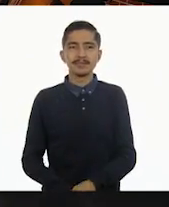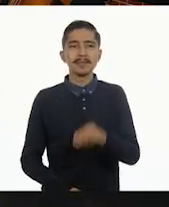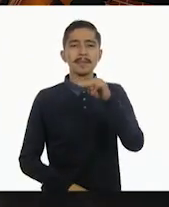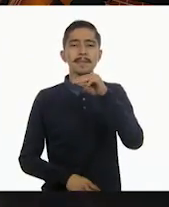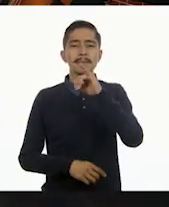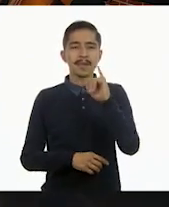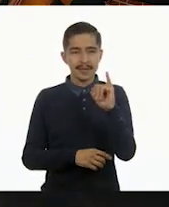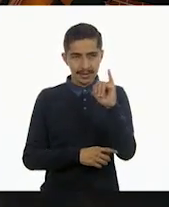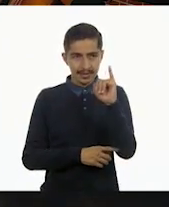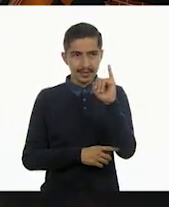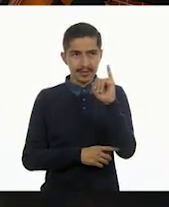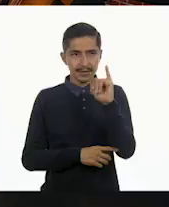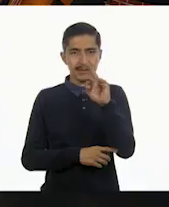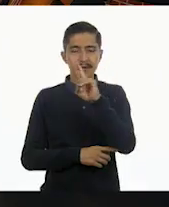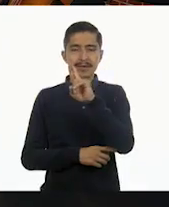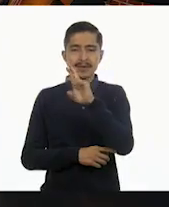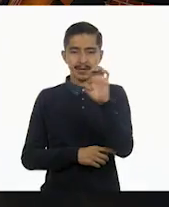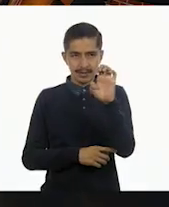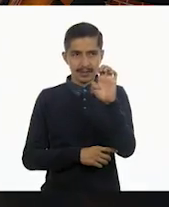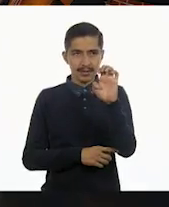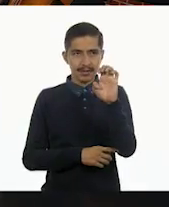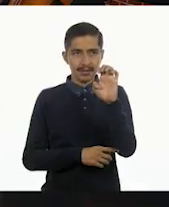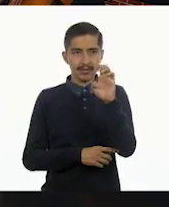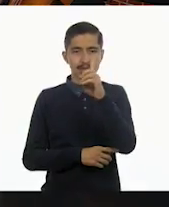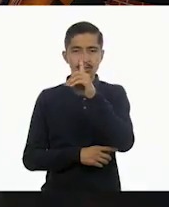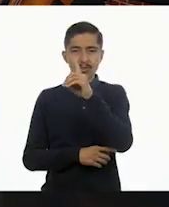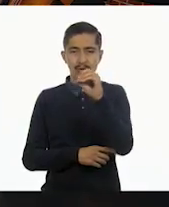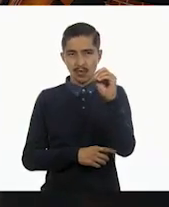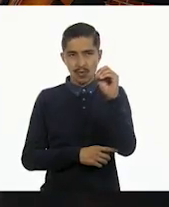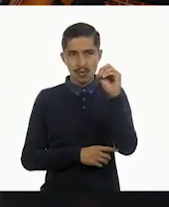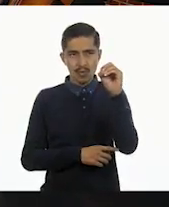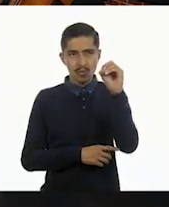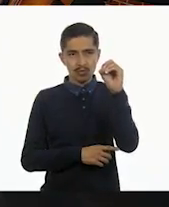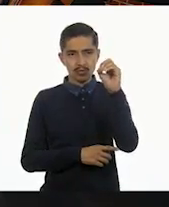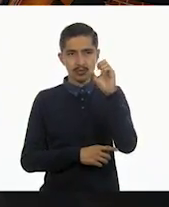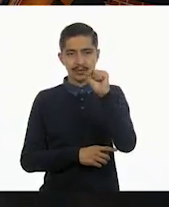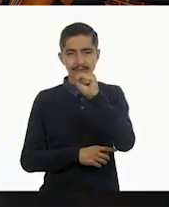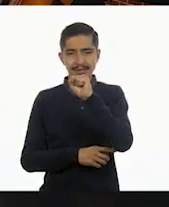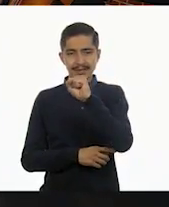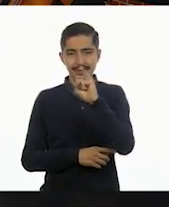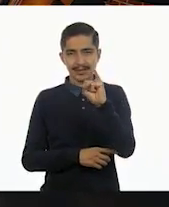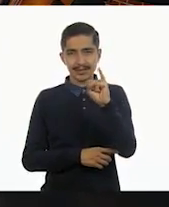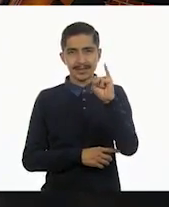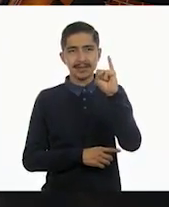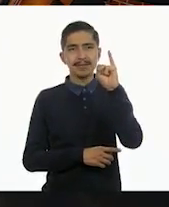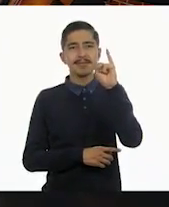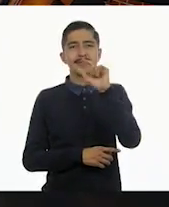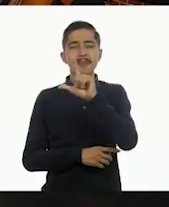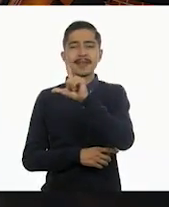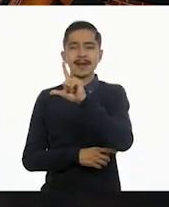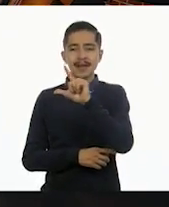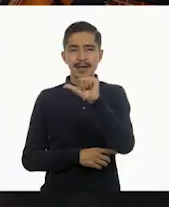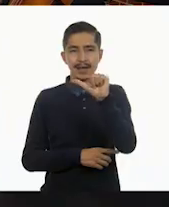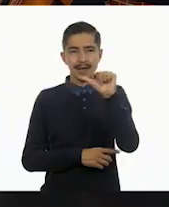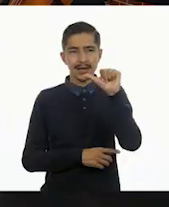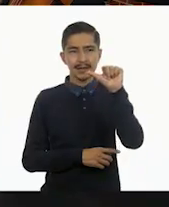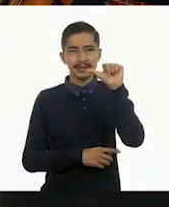mi, re, do, si, la,